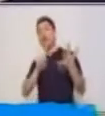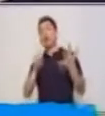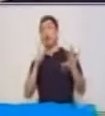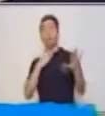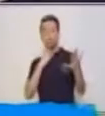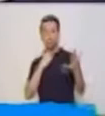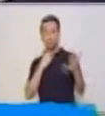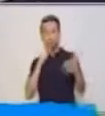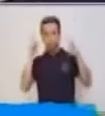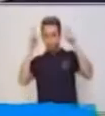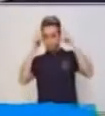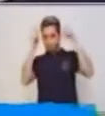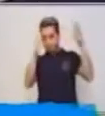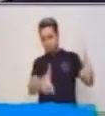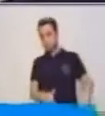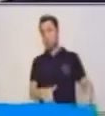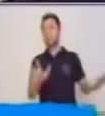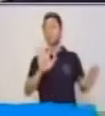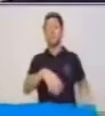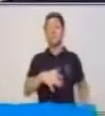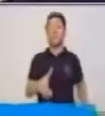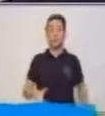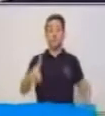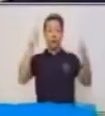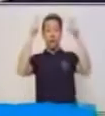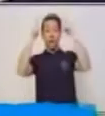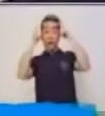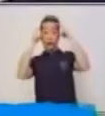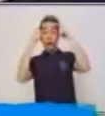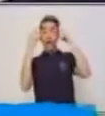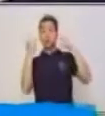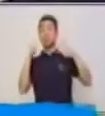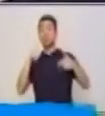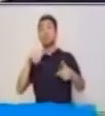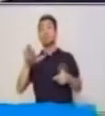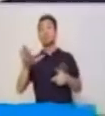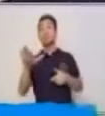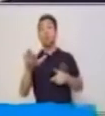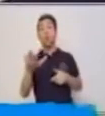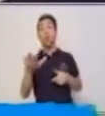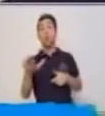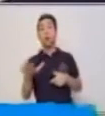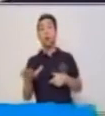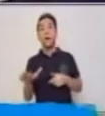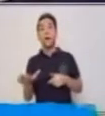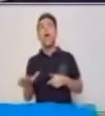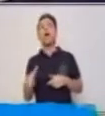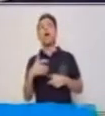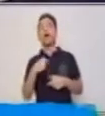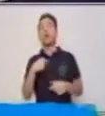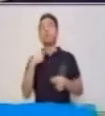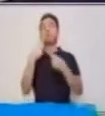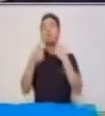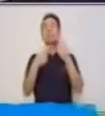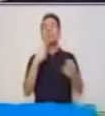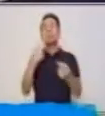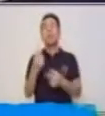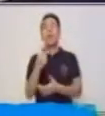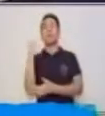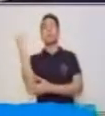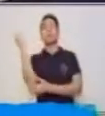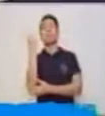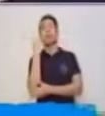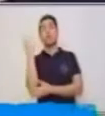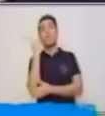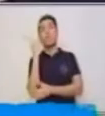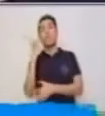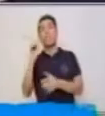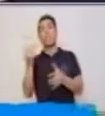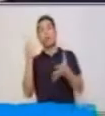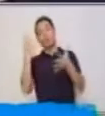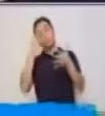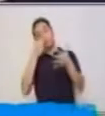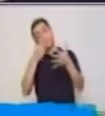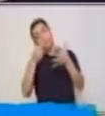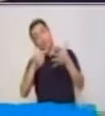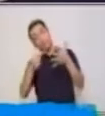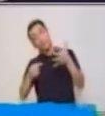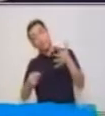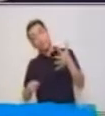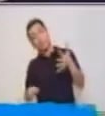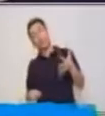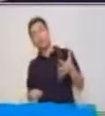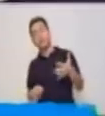Cuando yo tengo el sombrero azul, vamos a ver qué cosas son importantes y qué cosas no son importantes resolver en el problema.